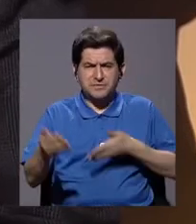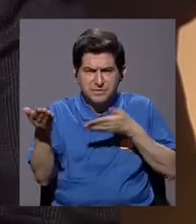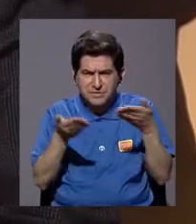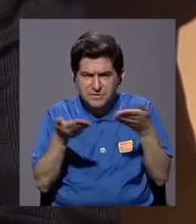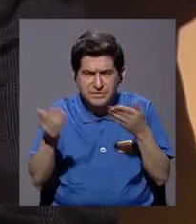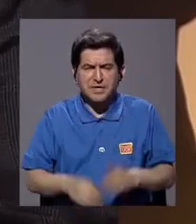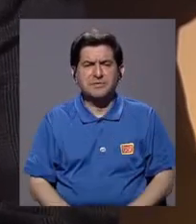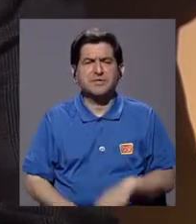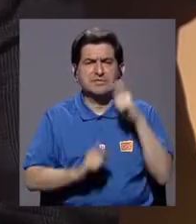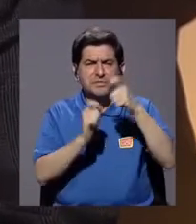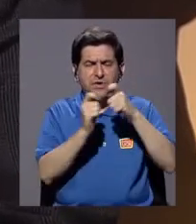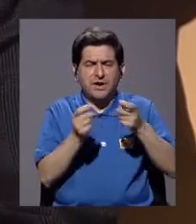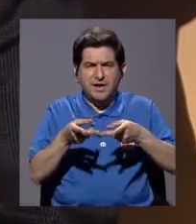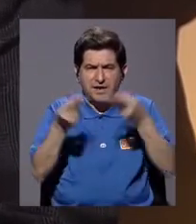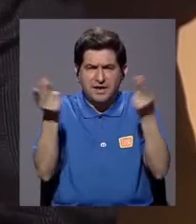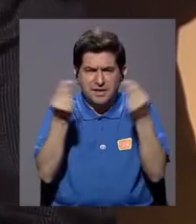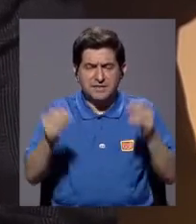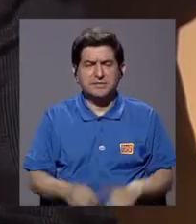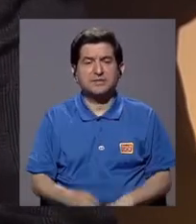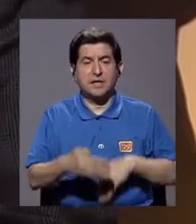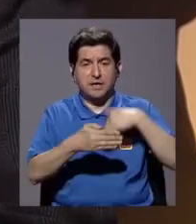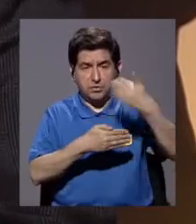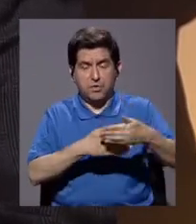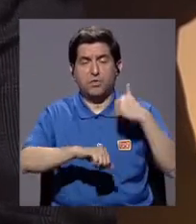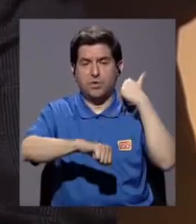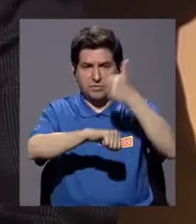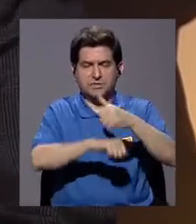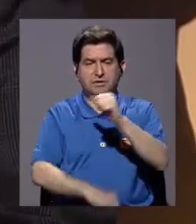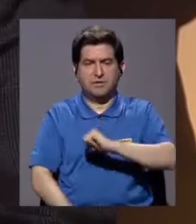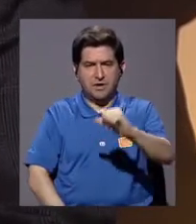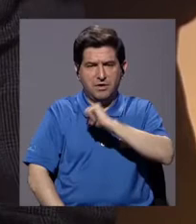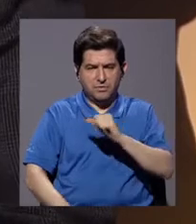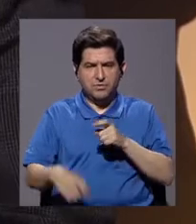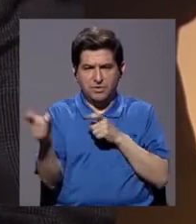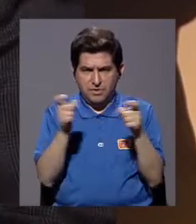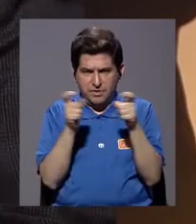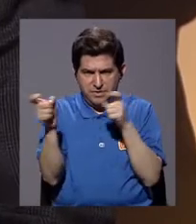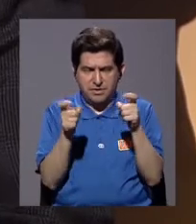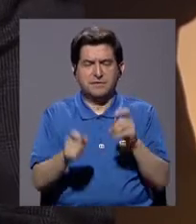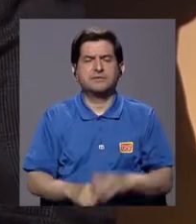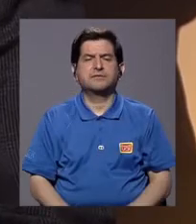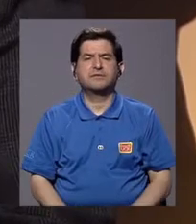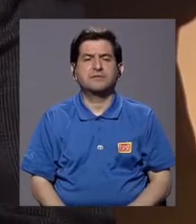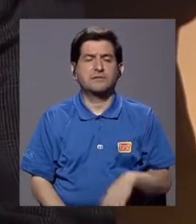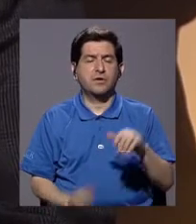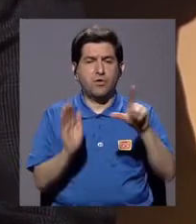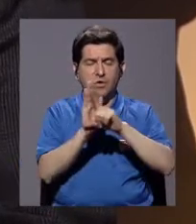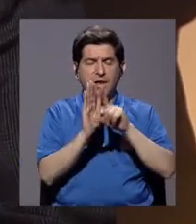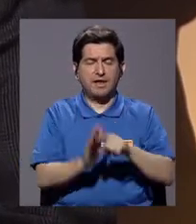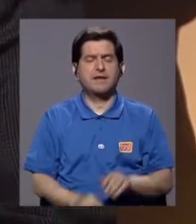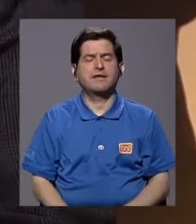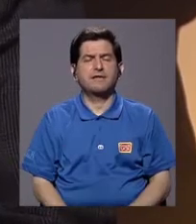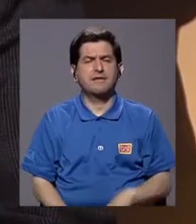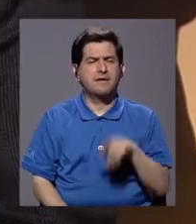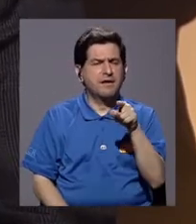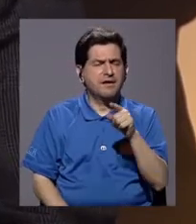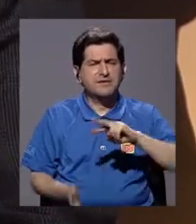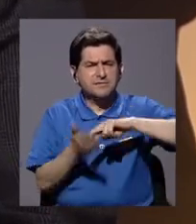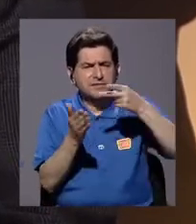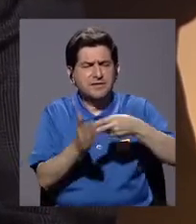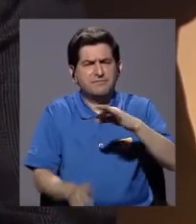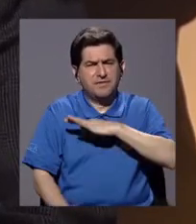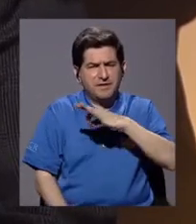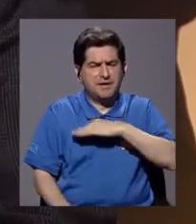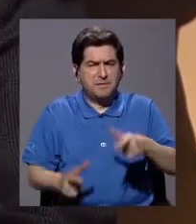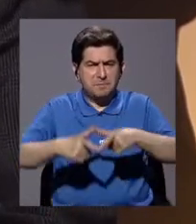servicio al costo, dada la fundación del ENE y luego la fundación de la ARECEP con la ley 7593, ha sido,